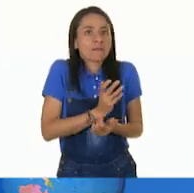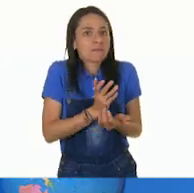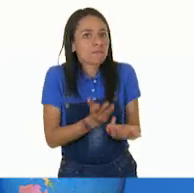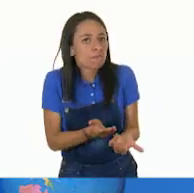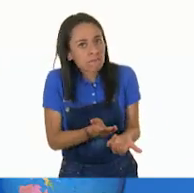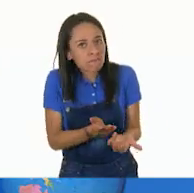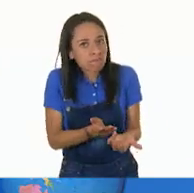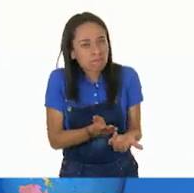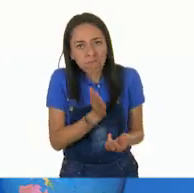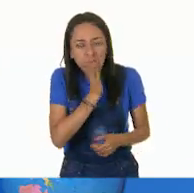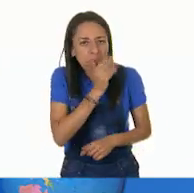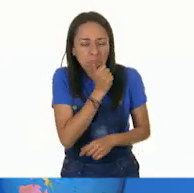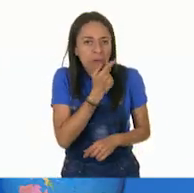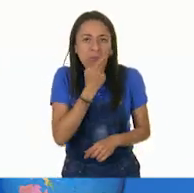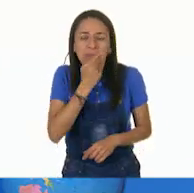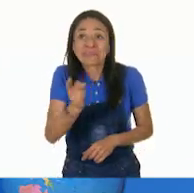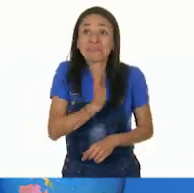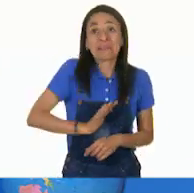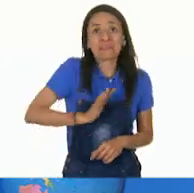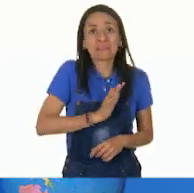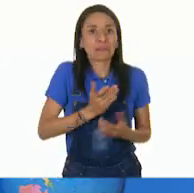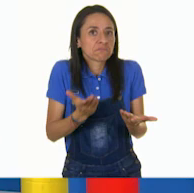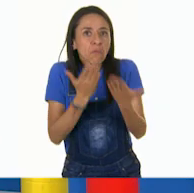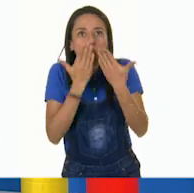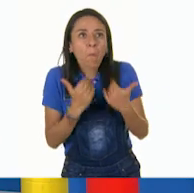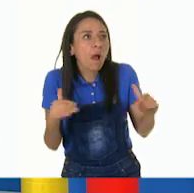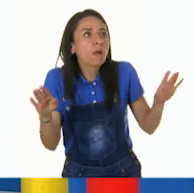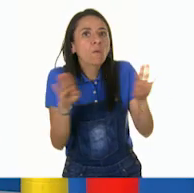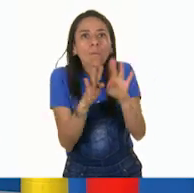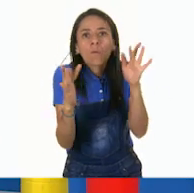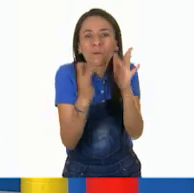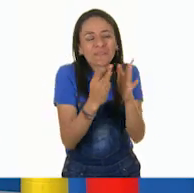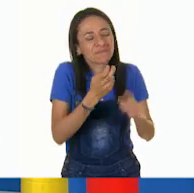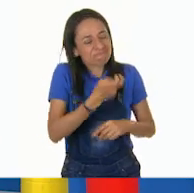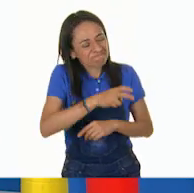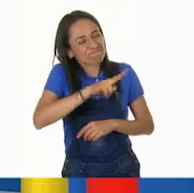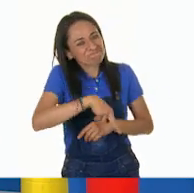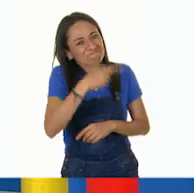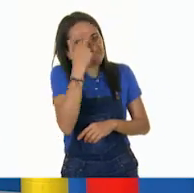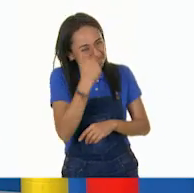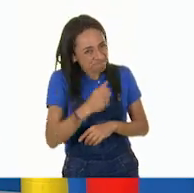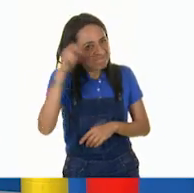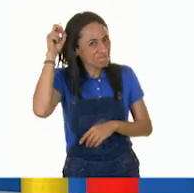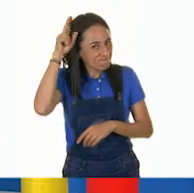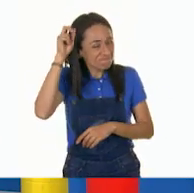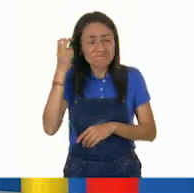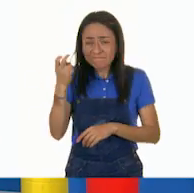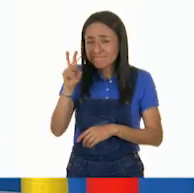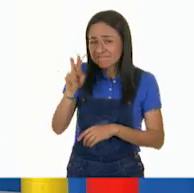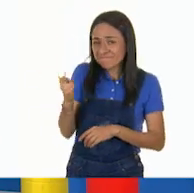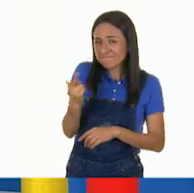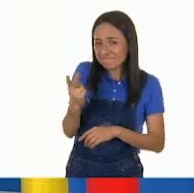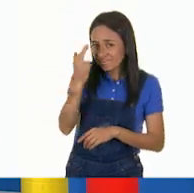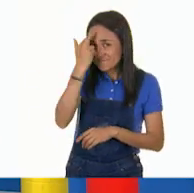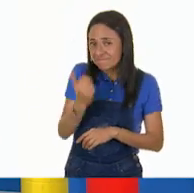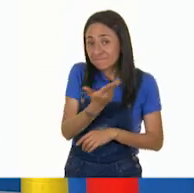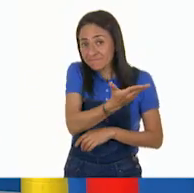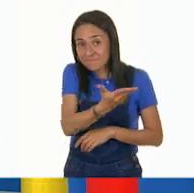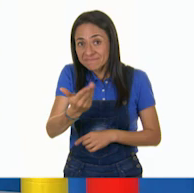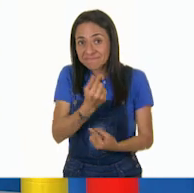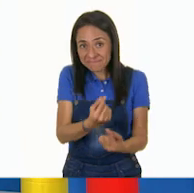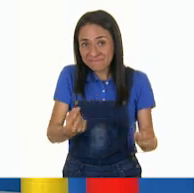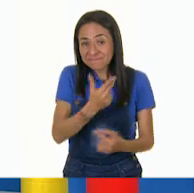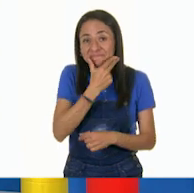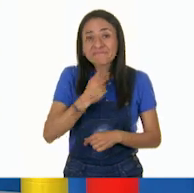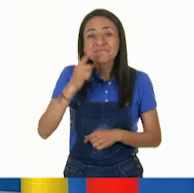tampoco en caso de felicitaciones no pues sí muchachos es cierto lo que dice niñas y niños les ha